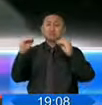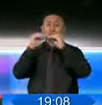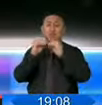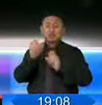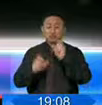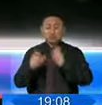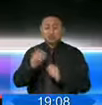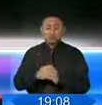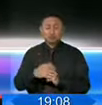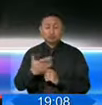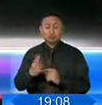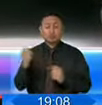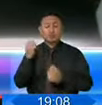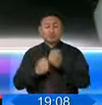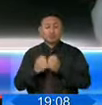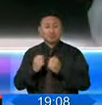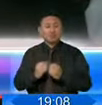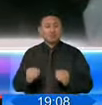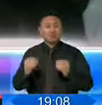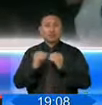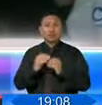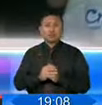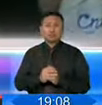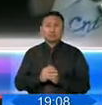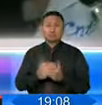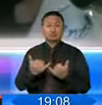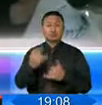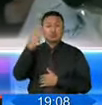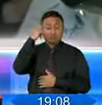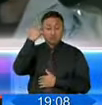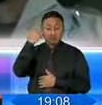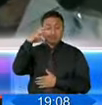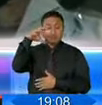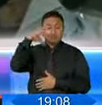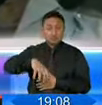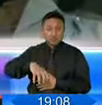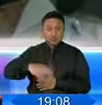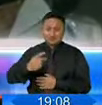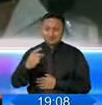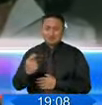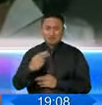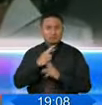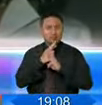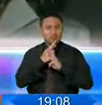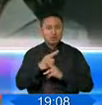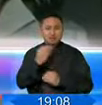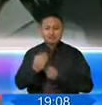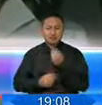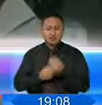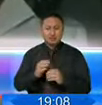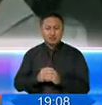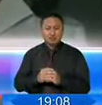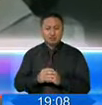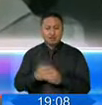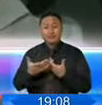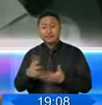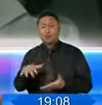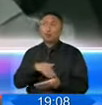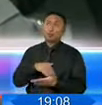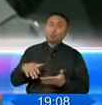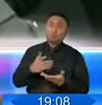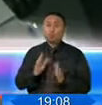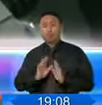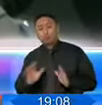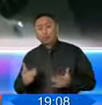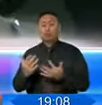más personas, más elementos. Y creemos que debe dar el Estado una respuesta inmediata. No queremos más dilaciones, queremos que